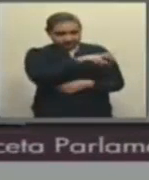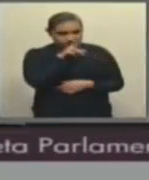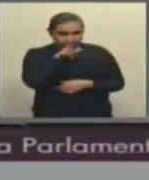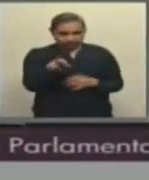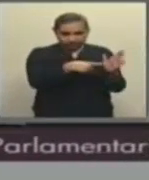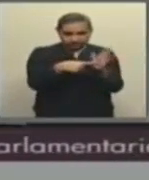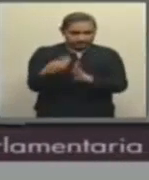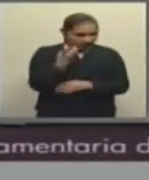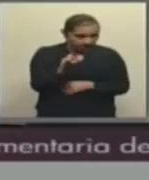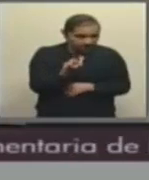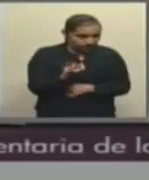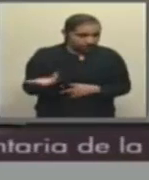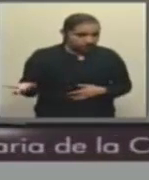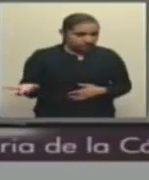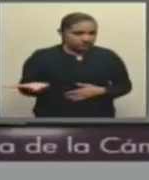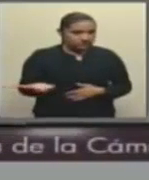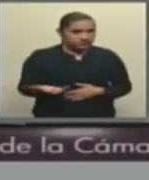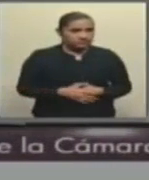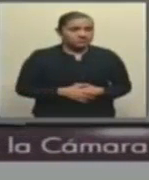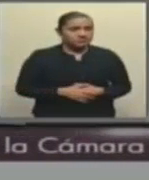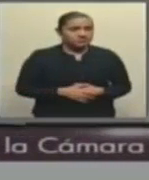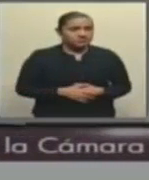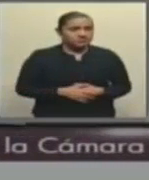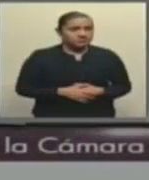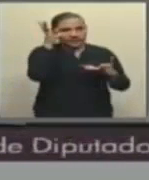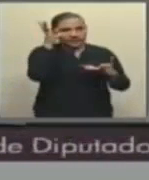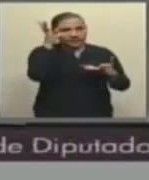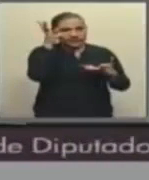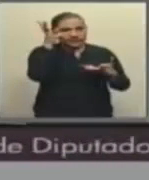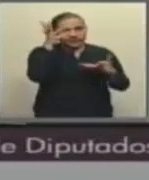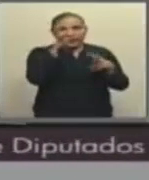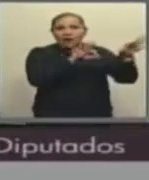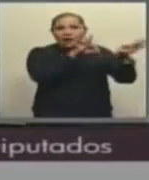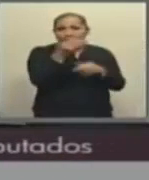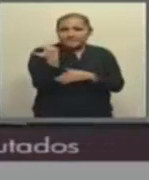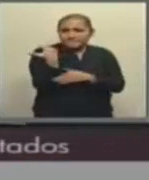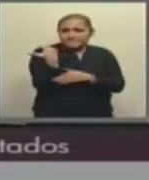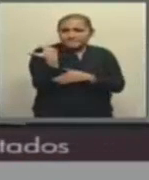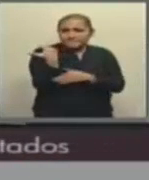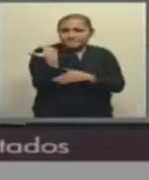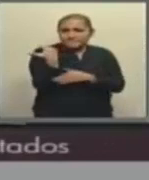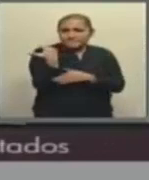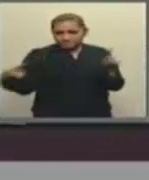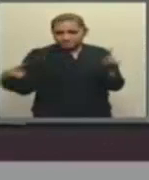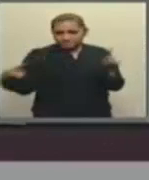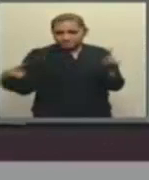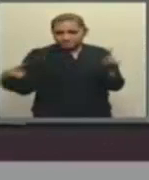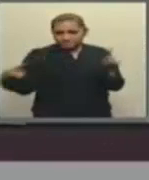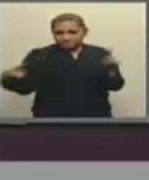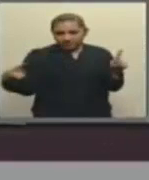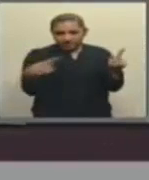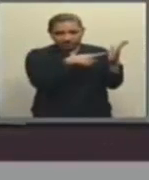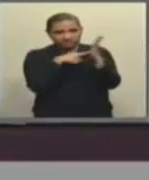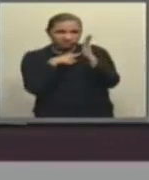responden? La esperanza perdida en 3 meses y medio, lo mismo que